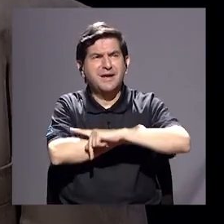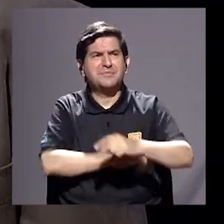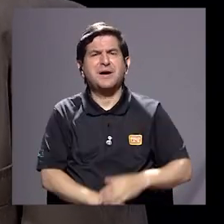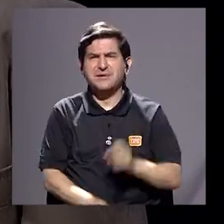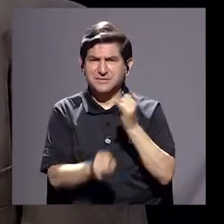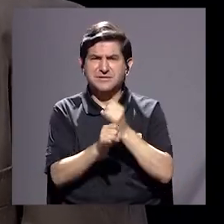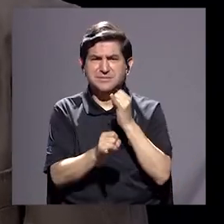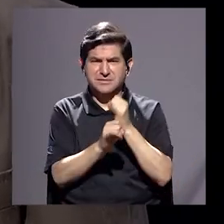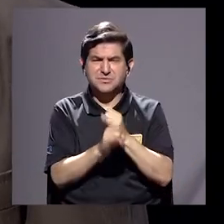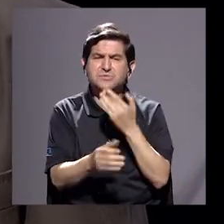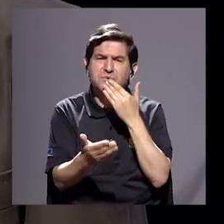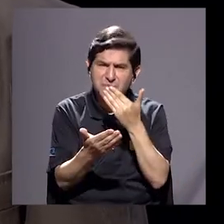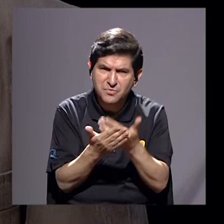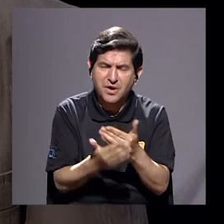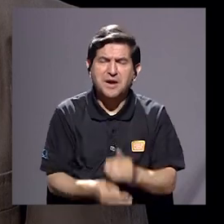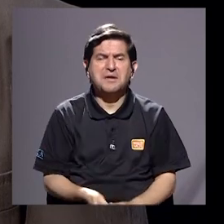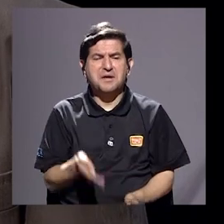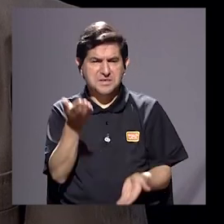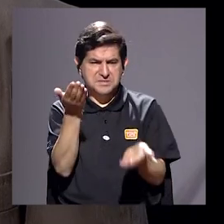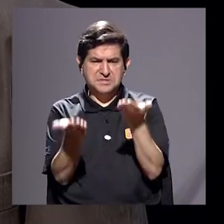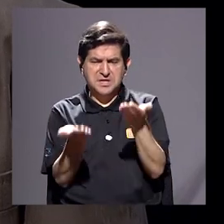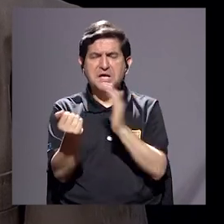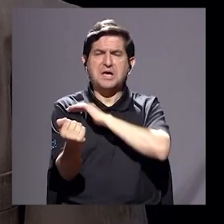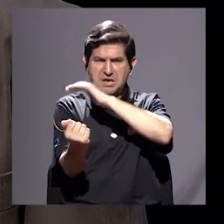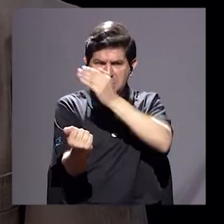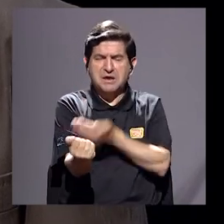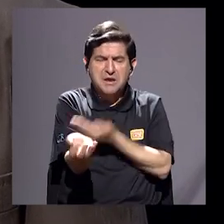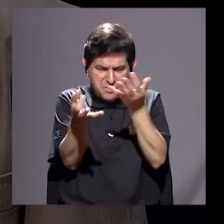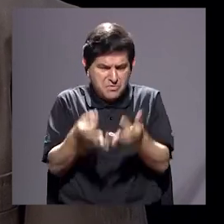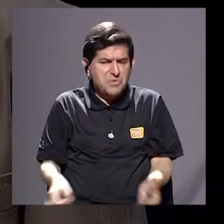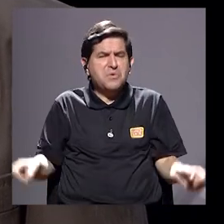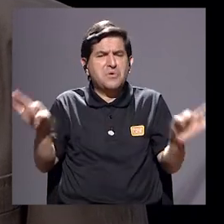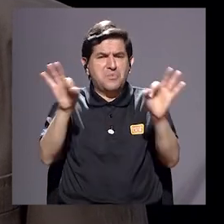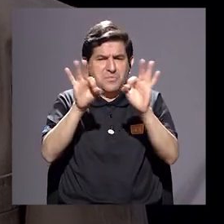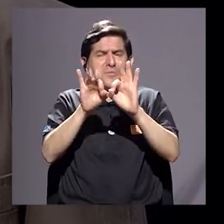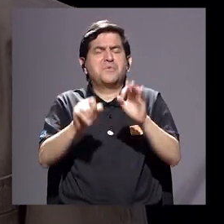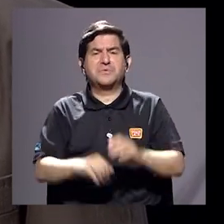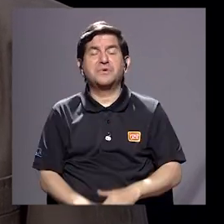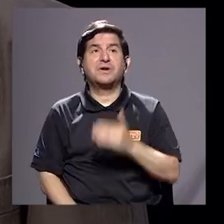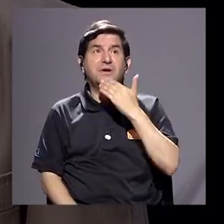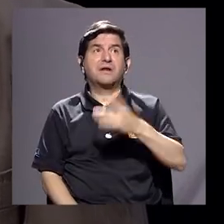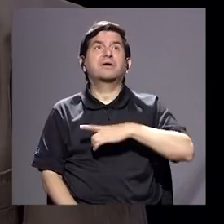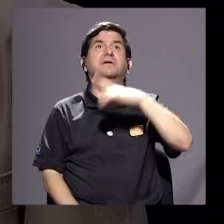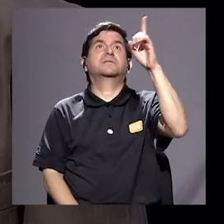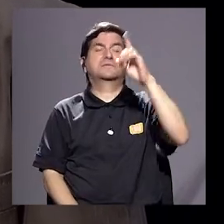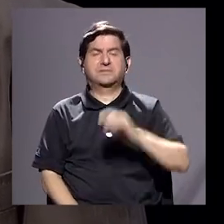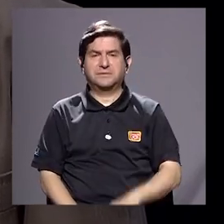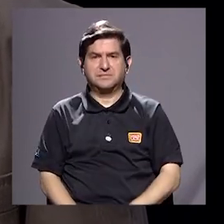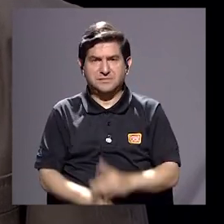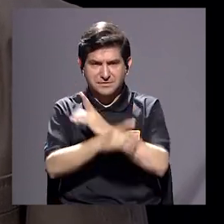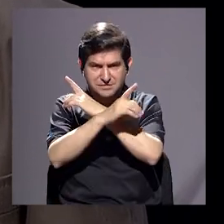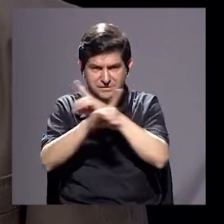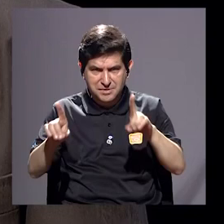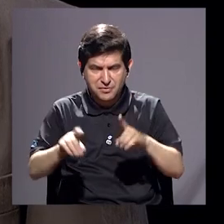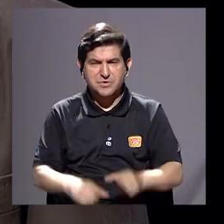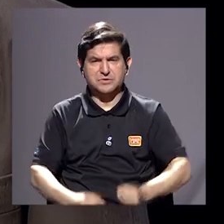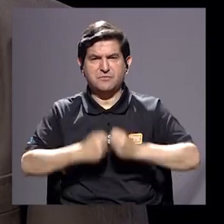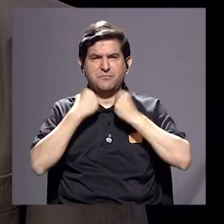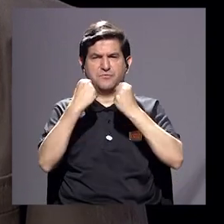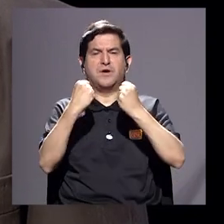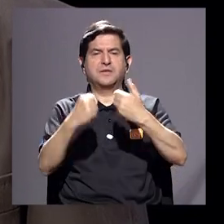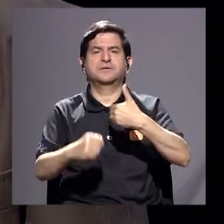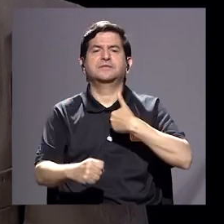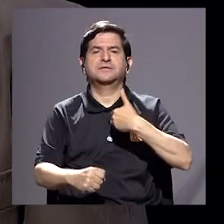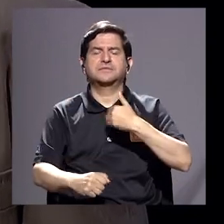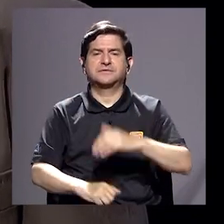institucionalidad un gran equilibrio de poder es importantísimo en nuestro país gracias a dios es una democracia muy vigorosa la que